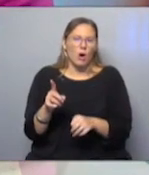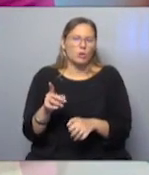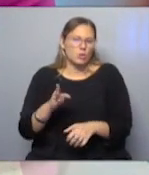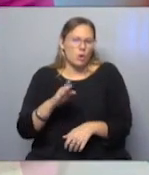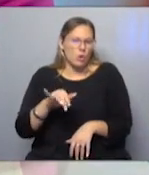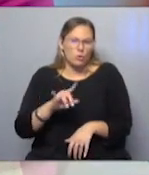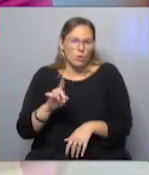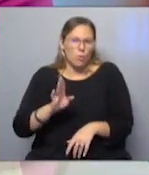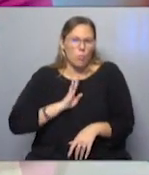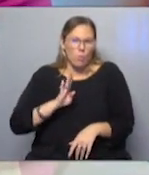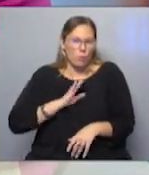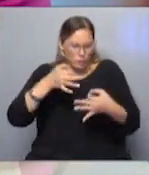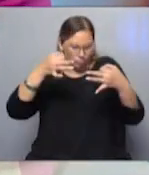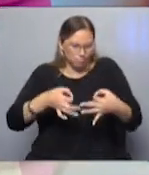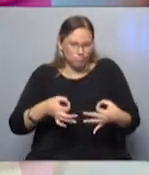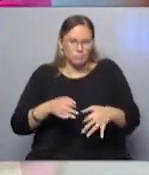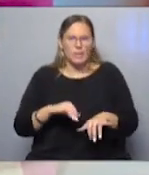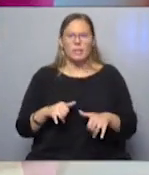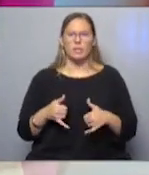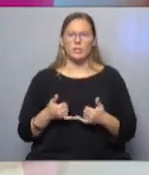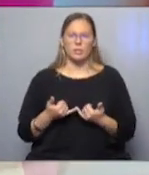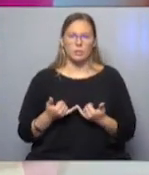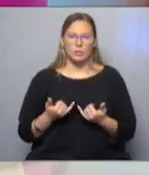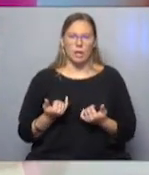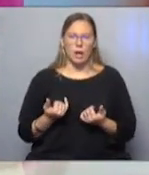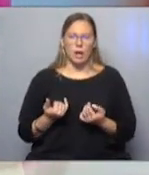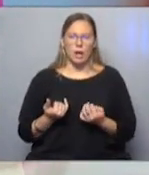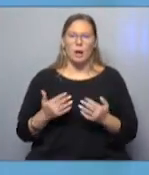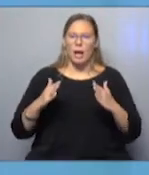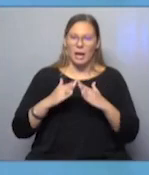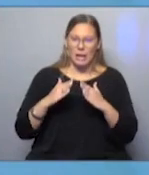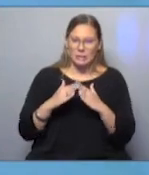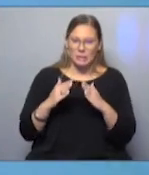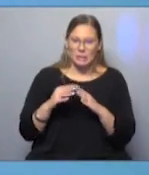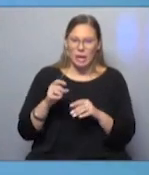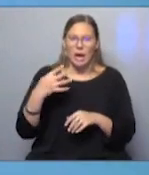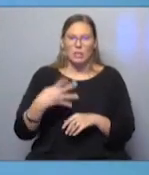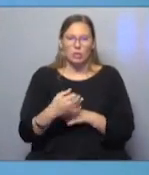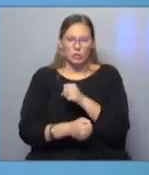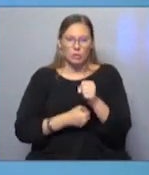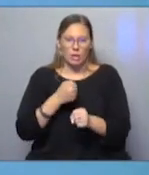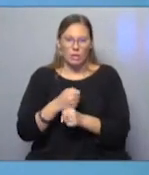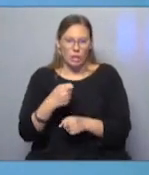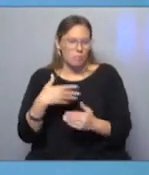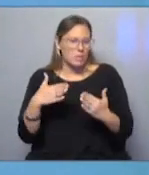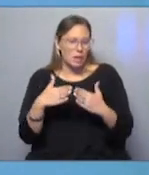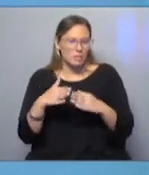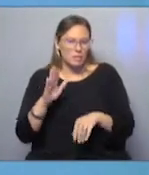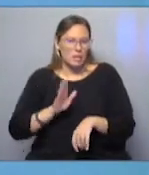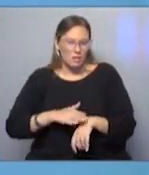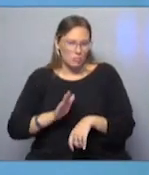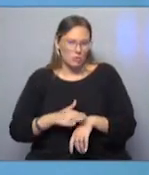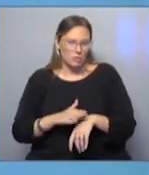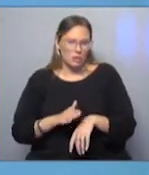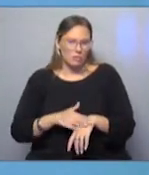una mujer hecha y derecha yo ya manejaba mi casa a los 14 años ya manejaba mi casa y